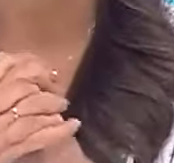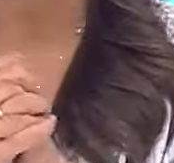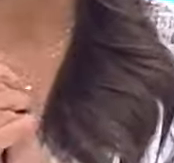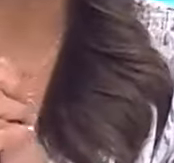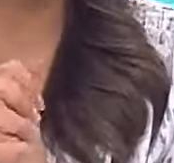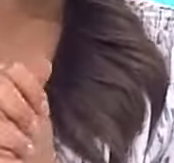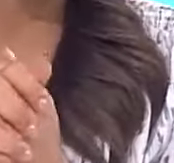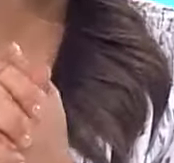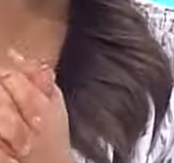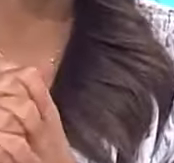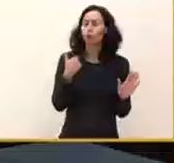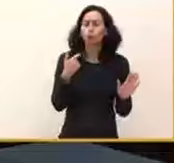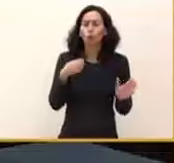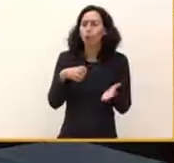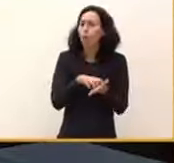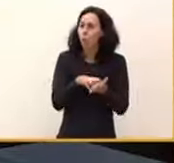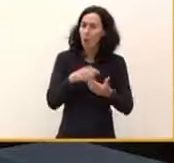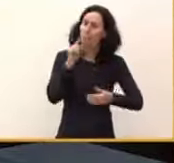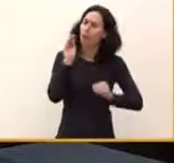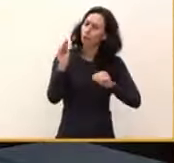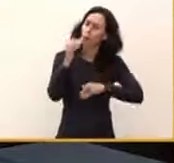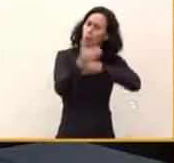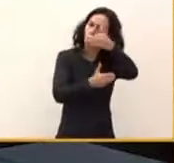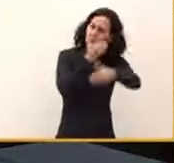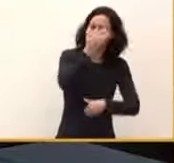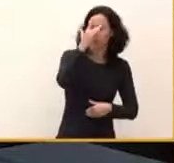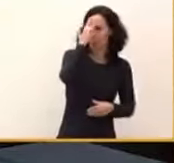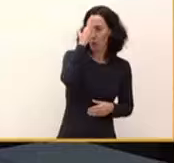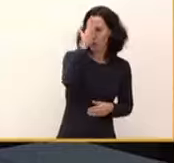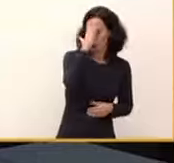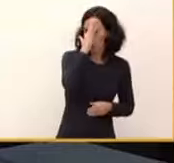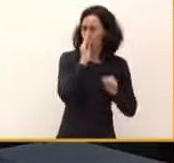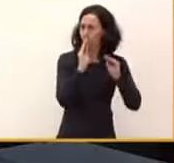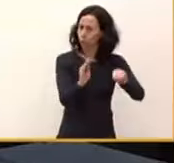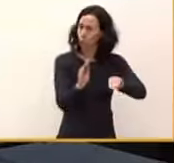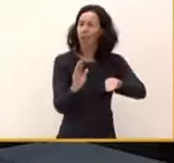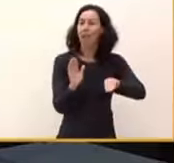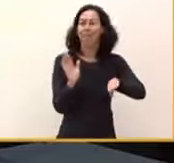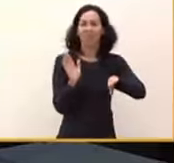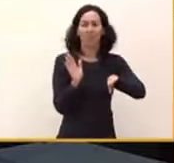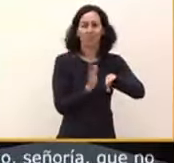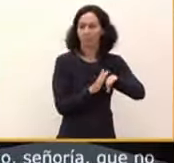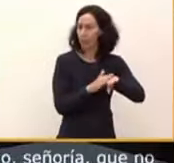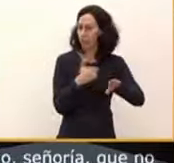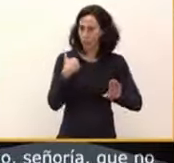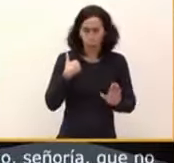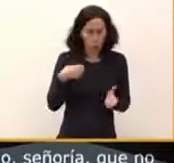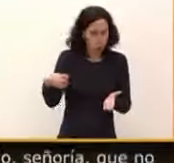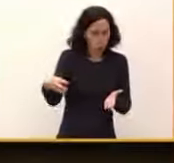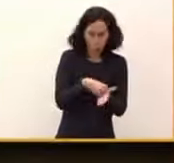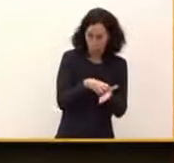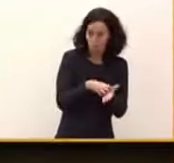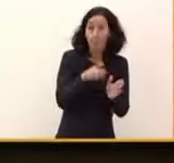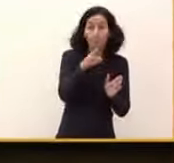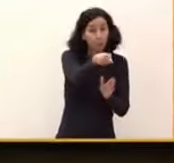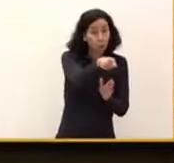comparecencia del presidente del gobierno de Pedro Sánchez y, por tanto, no ha dado comienzo la sesión de control. Últimos